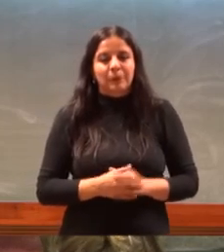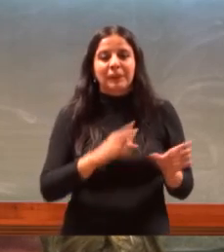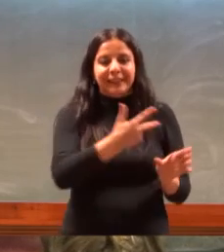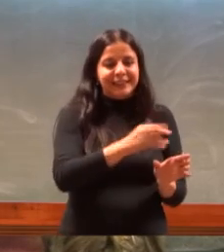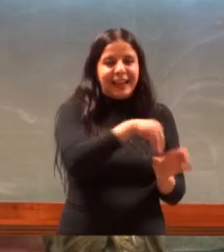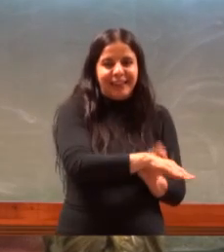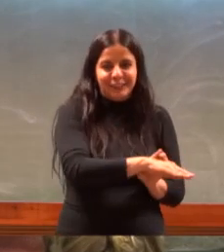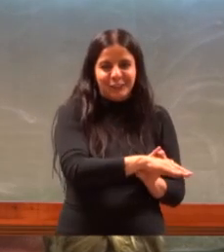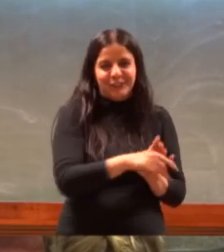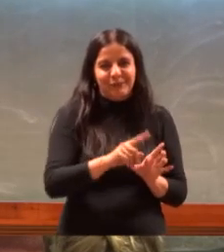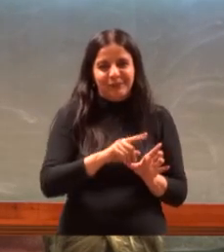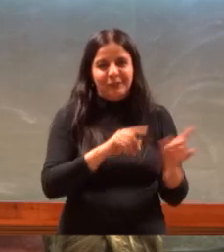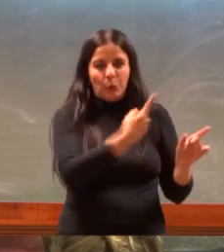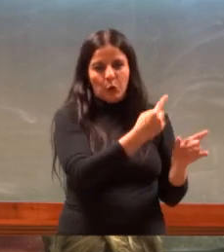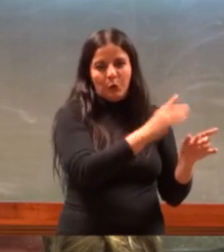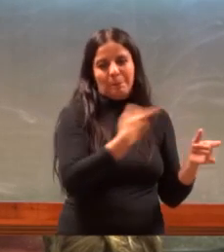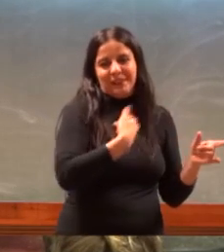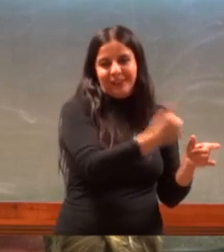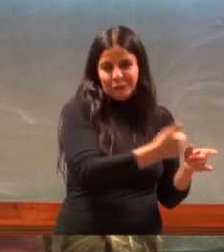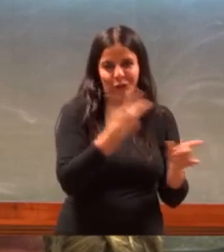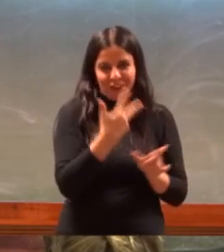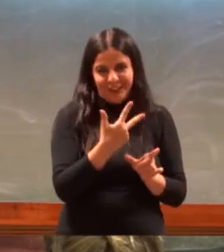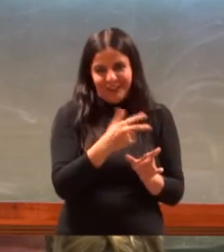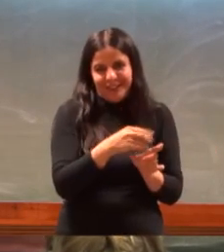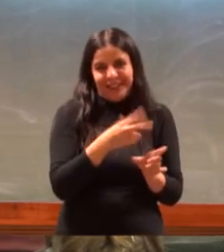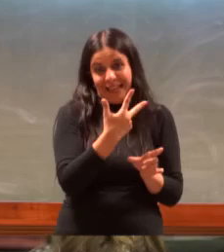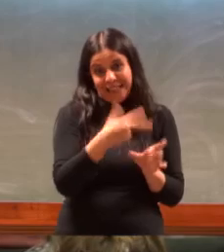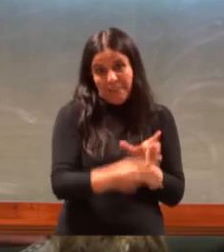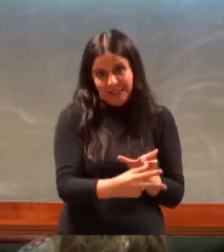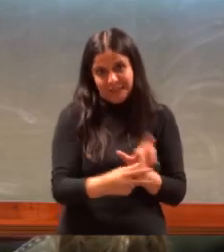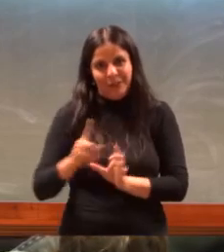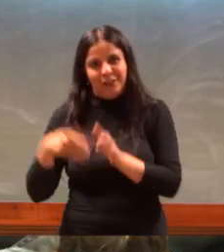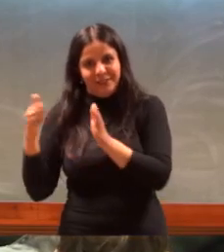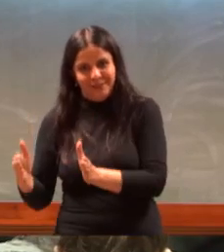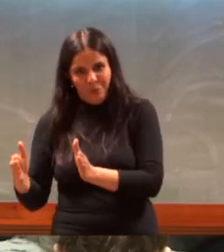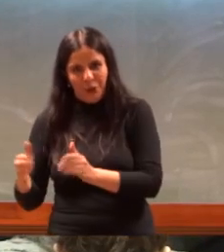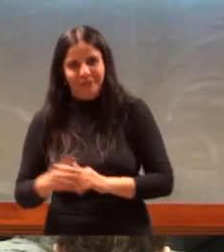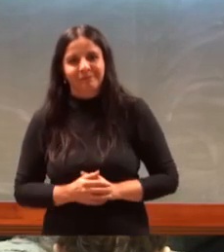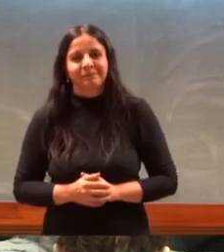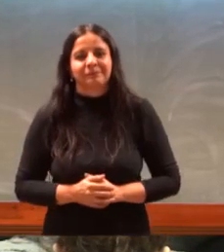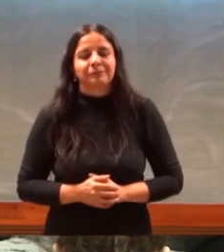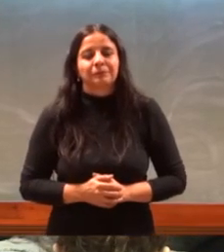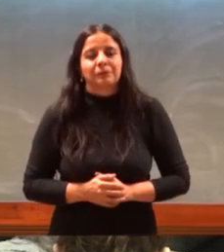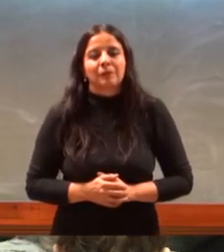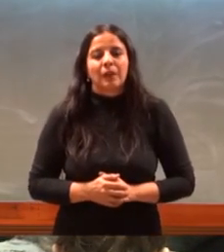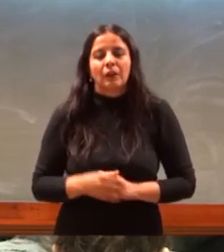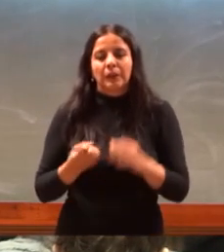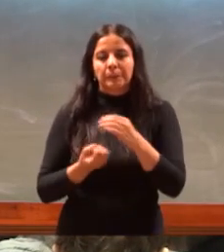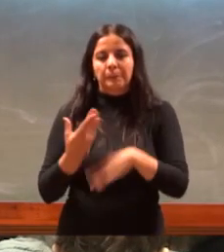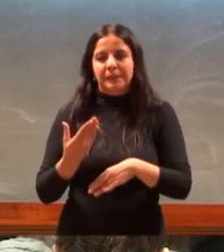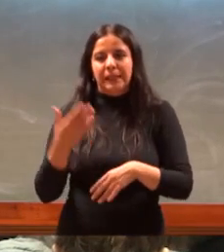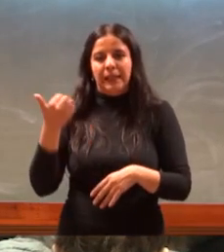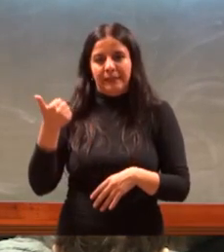temática libre donde cada candidato tiene 8 minutos en este caso comienza Andrés